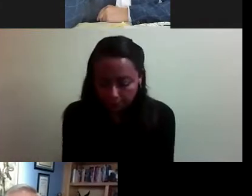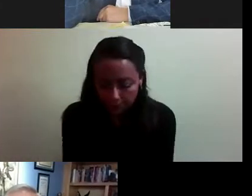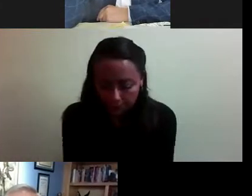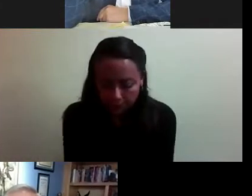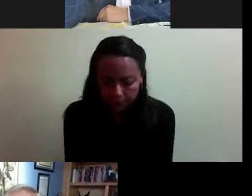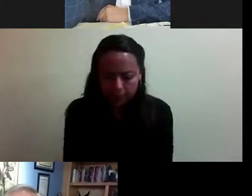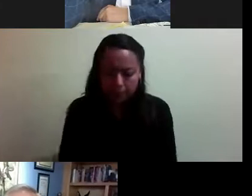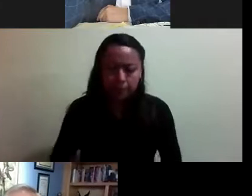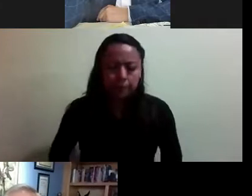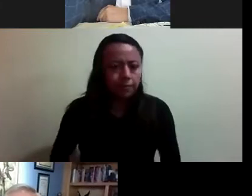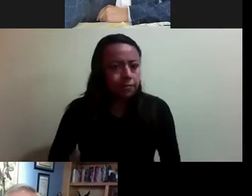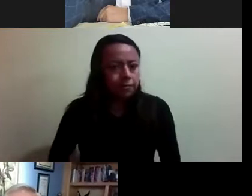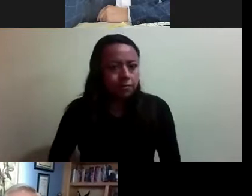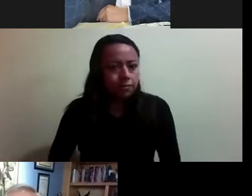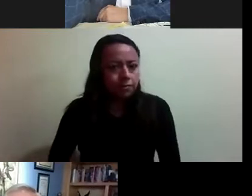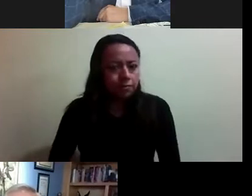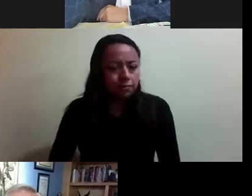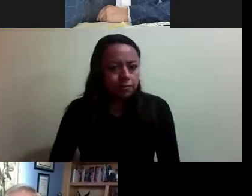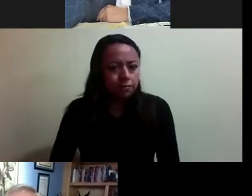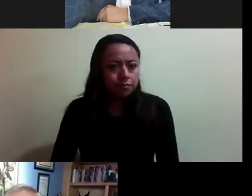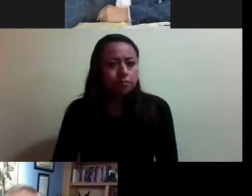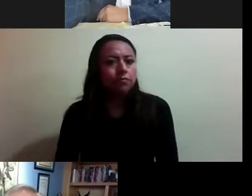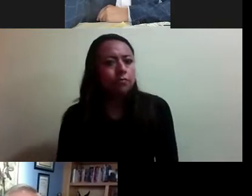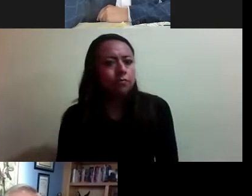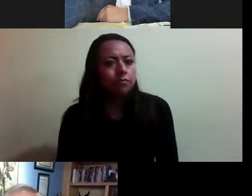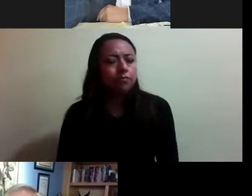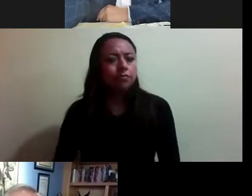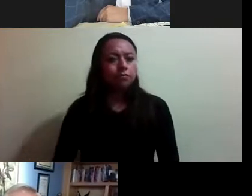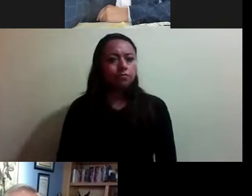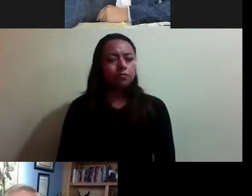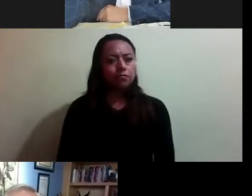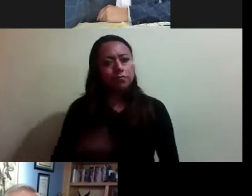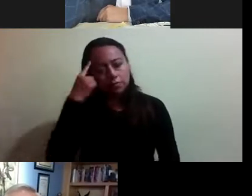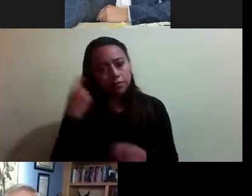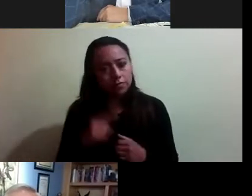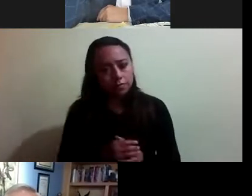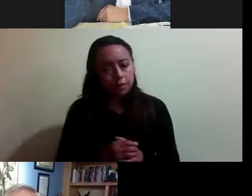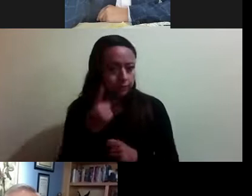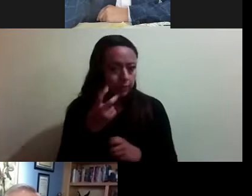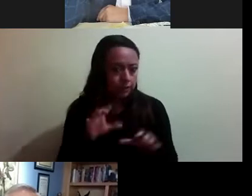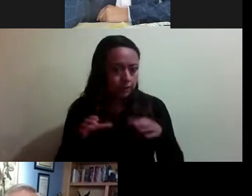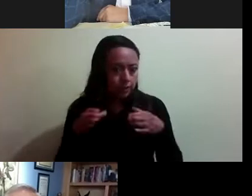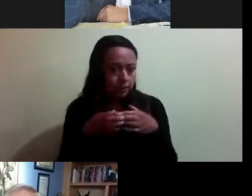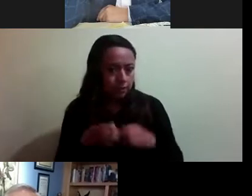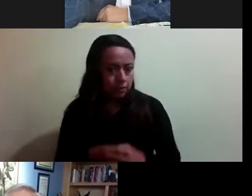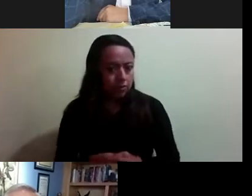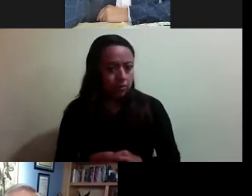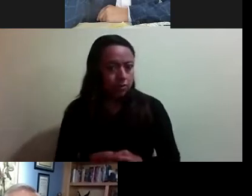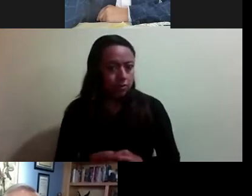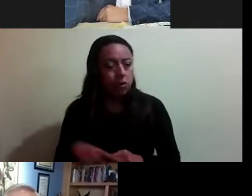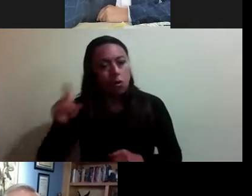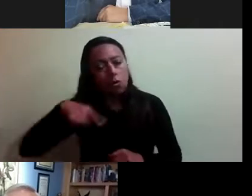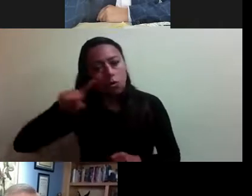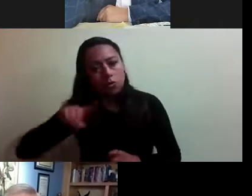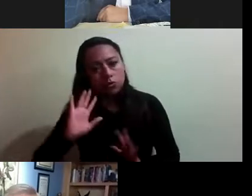finalmente del presupuesto que ya autorice el Congreso. Pues yo espero que no sean